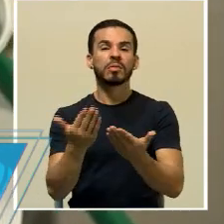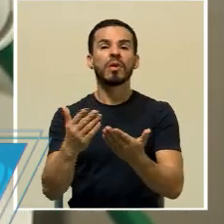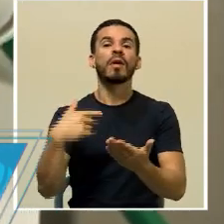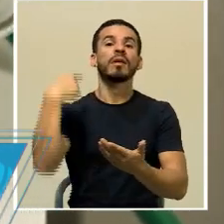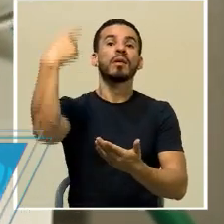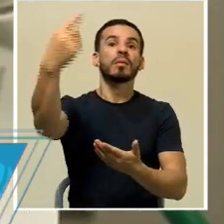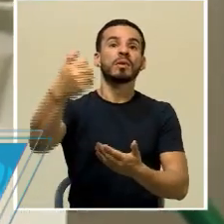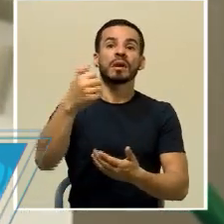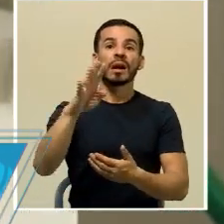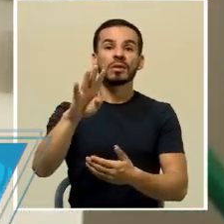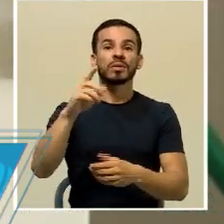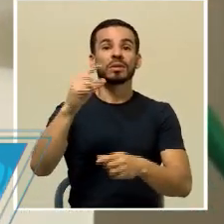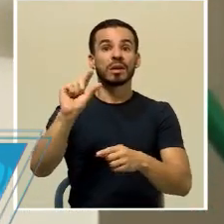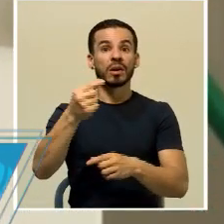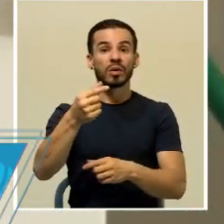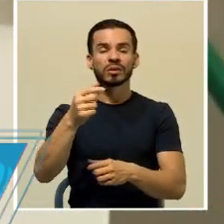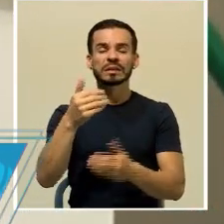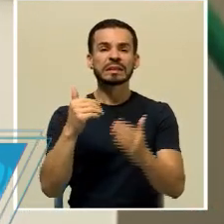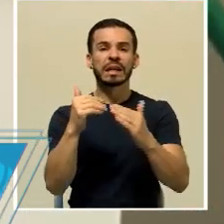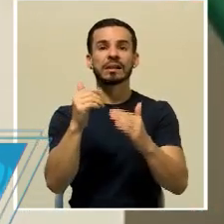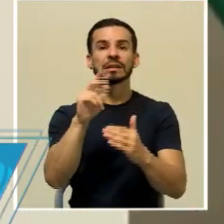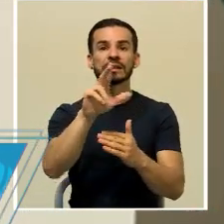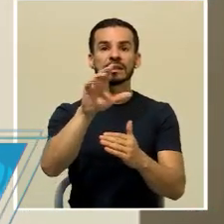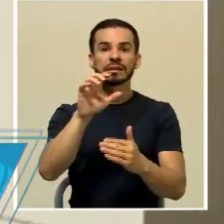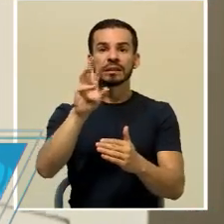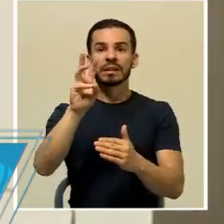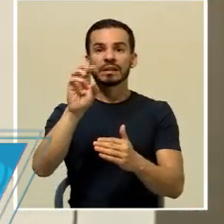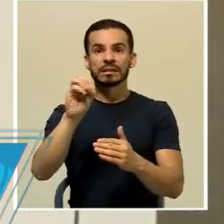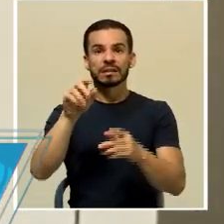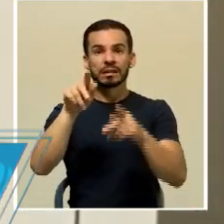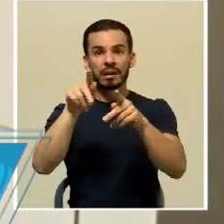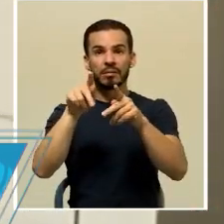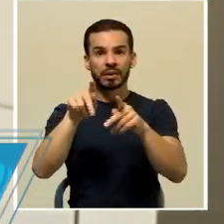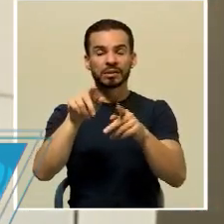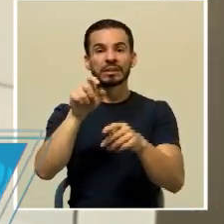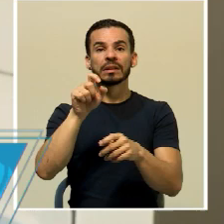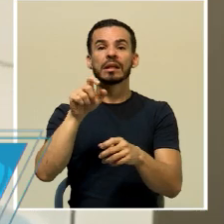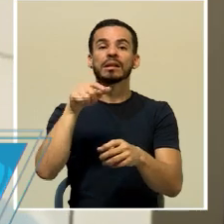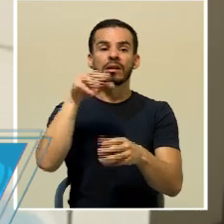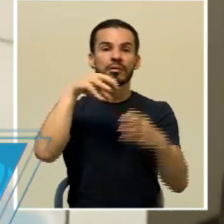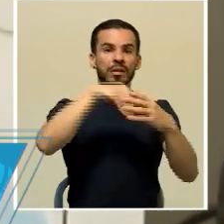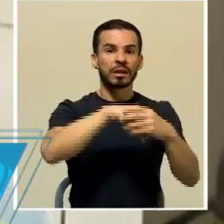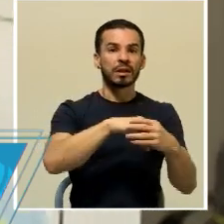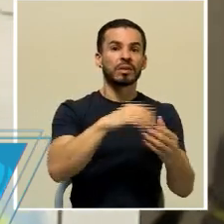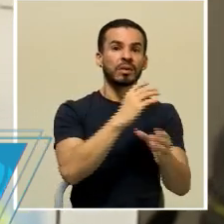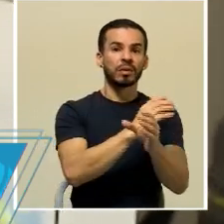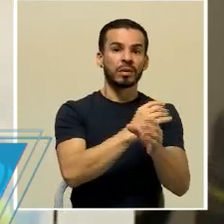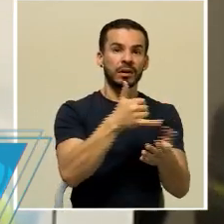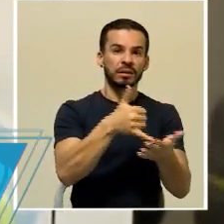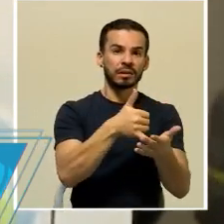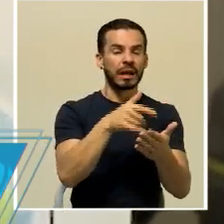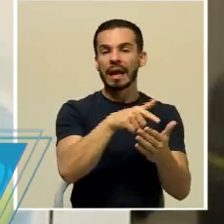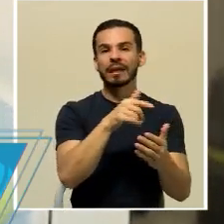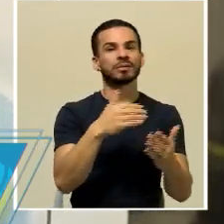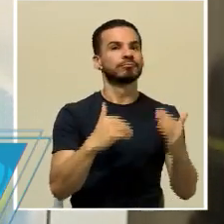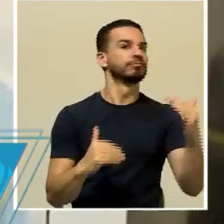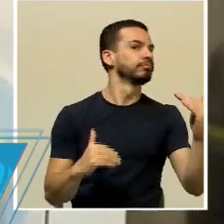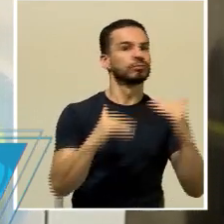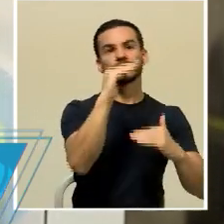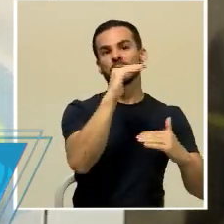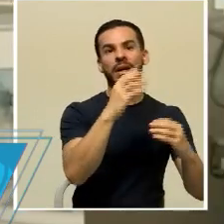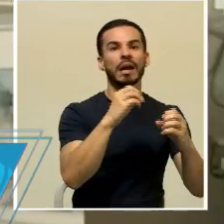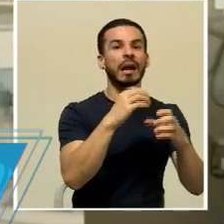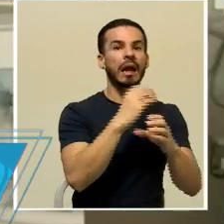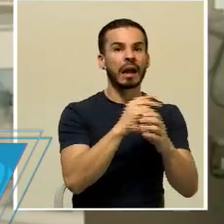próximo 14 de agosto, cerca de 360 personas estarían en cuidados intensivos, lo que superaría la